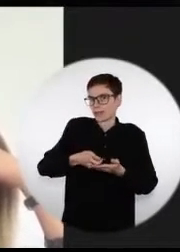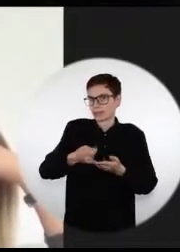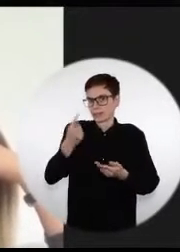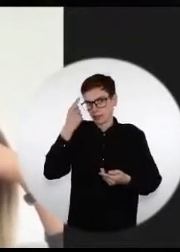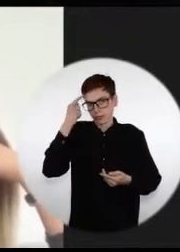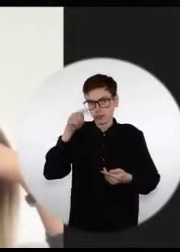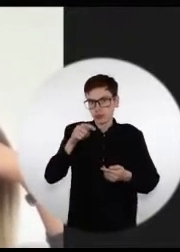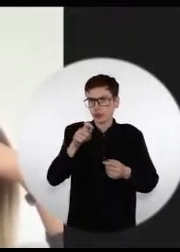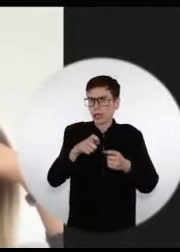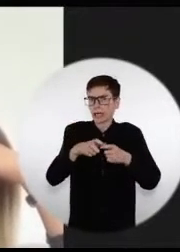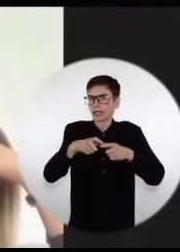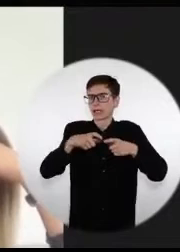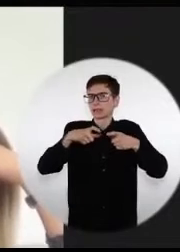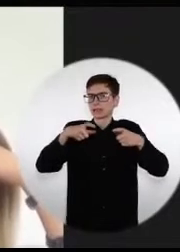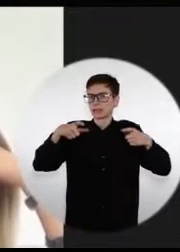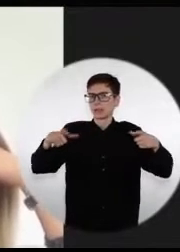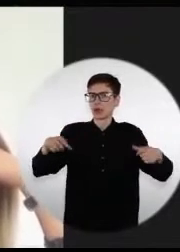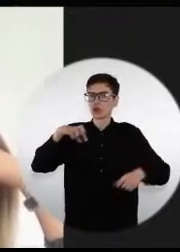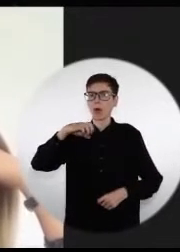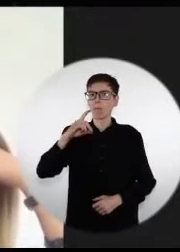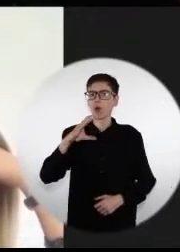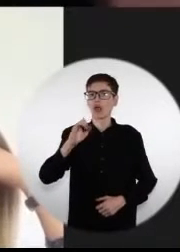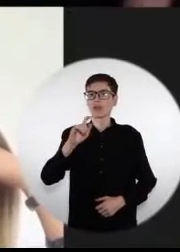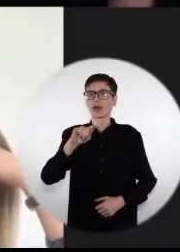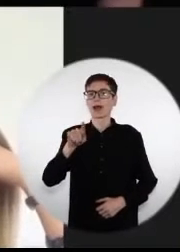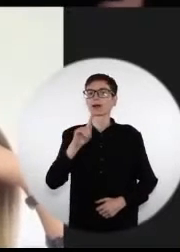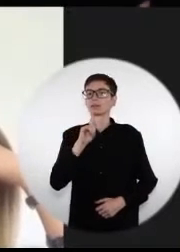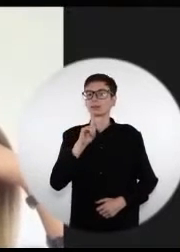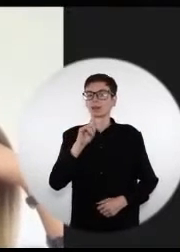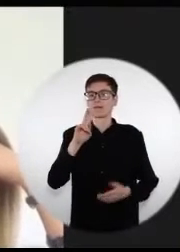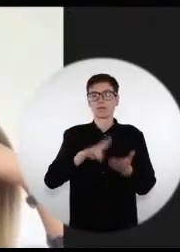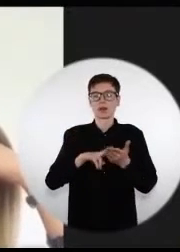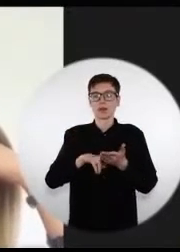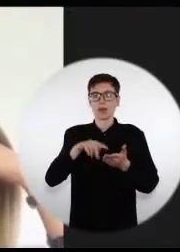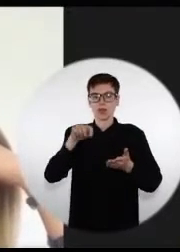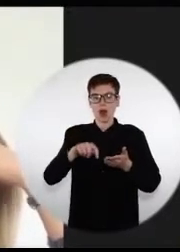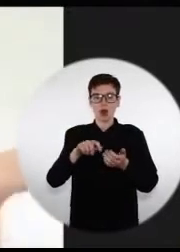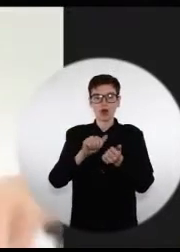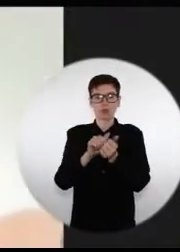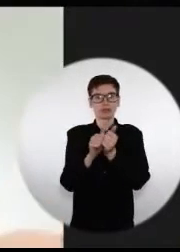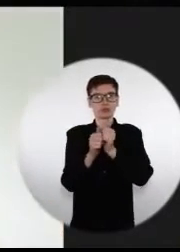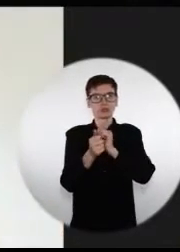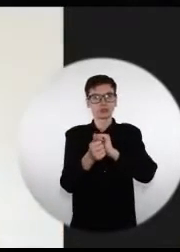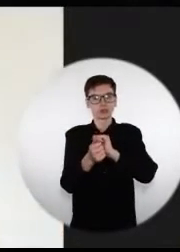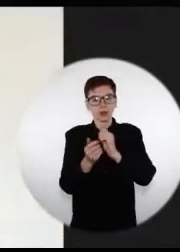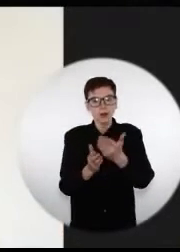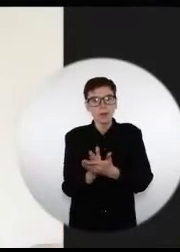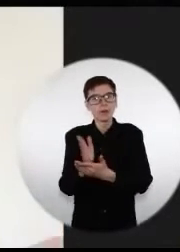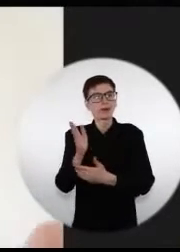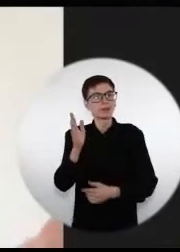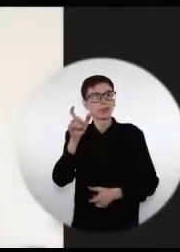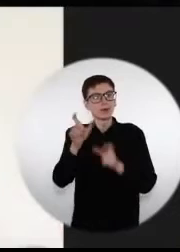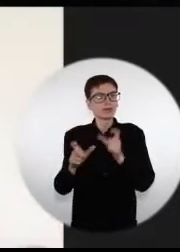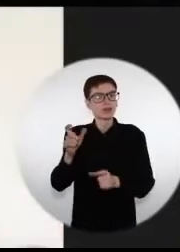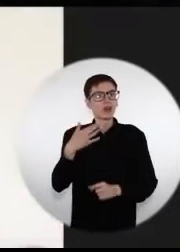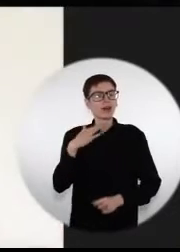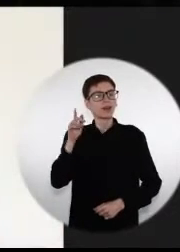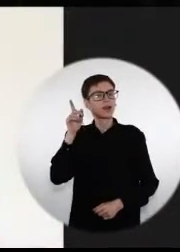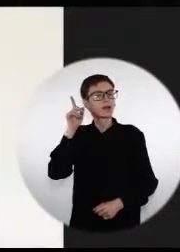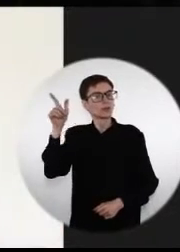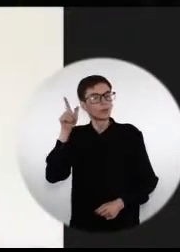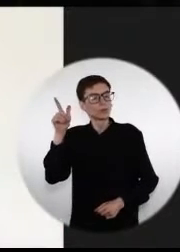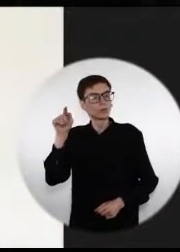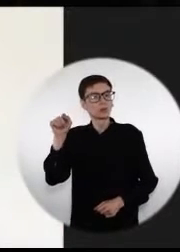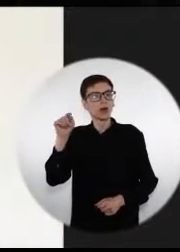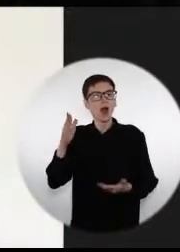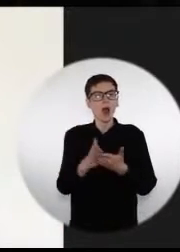bueno un poco apostando a que el crecimiento que han tenido los potes en el último tiempo vaya